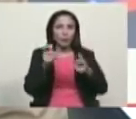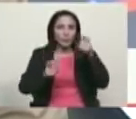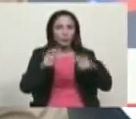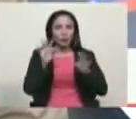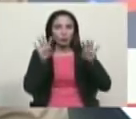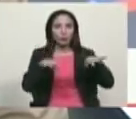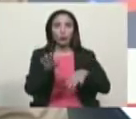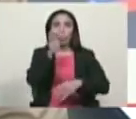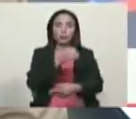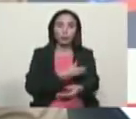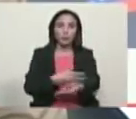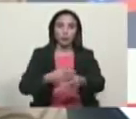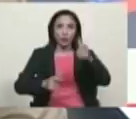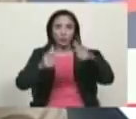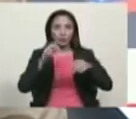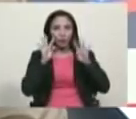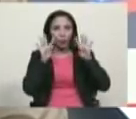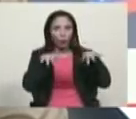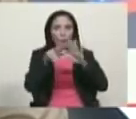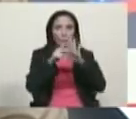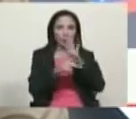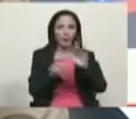Casi 4 millones de personas lo vieron.